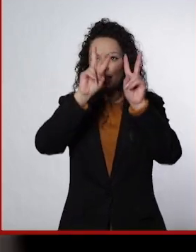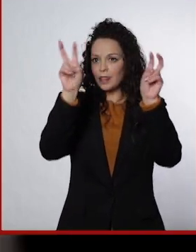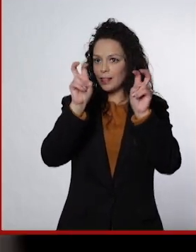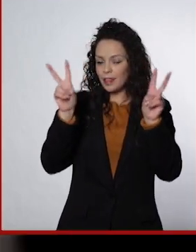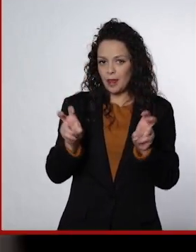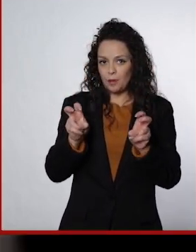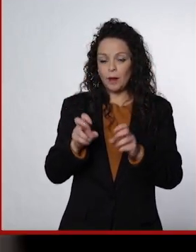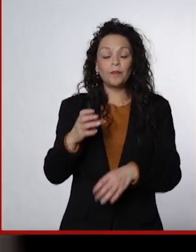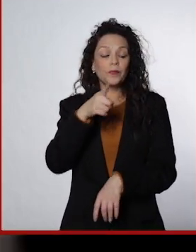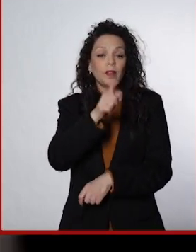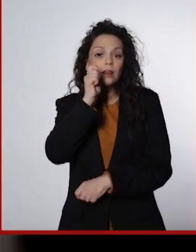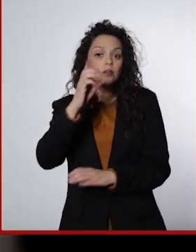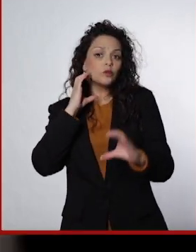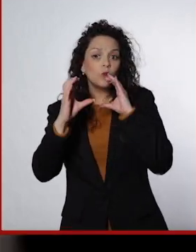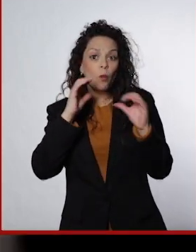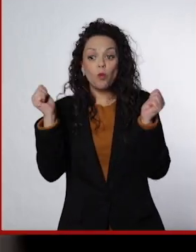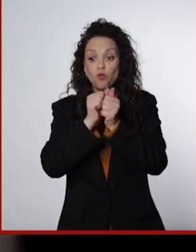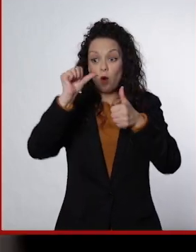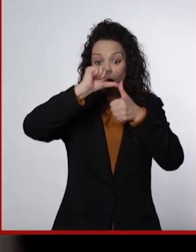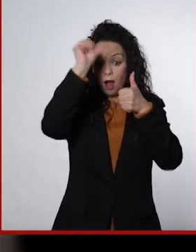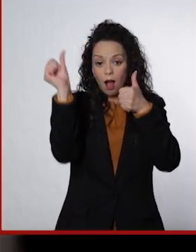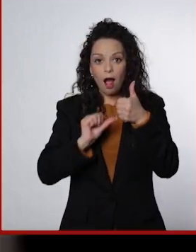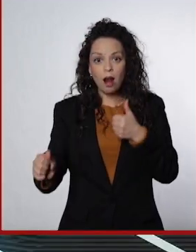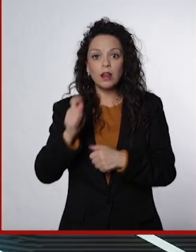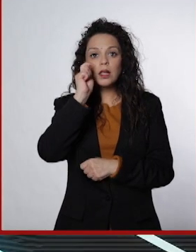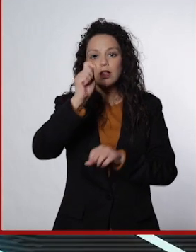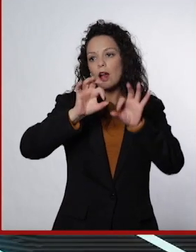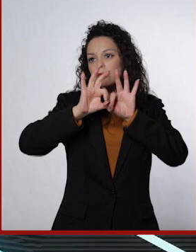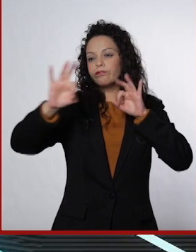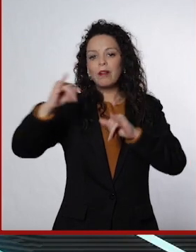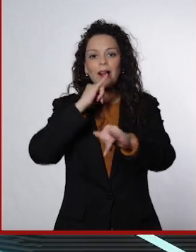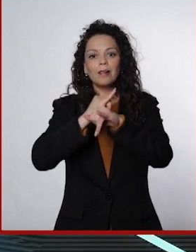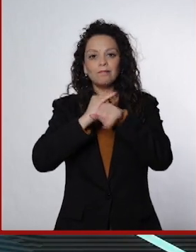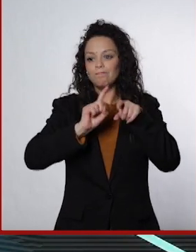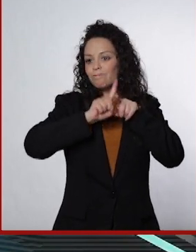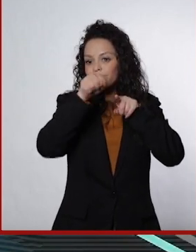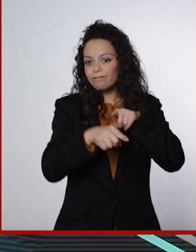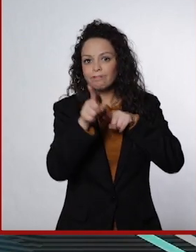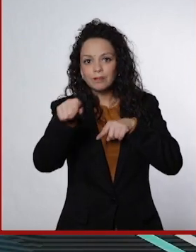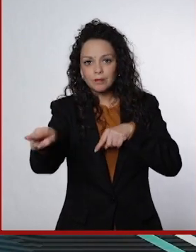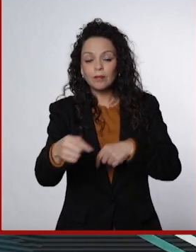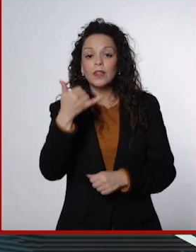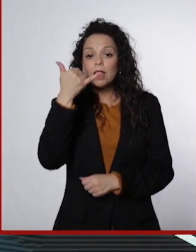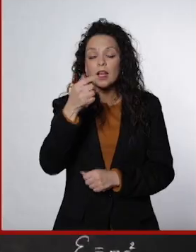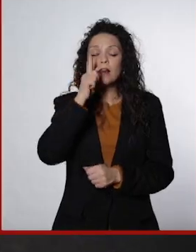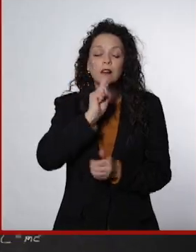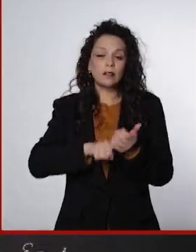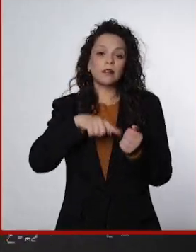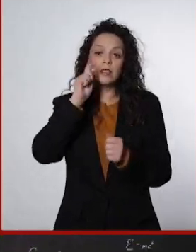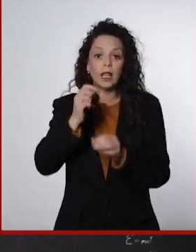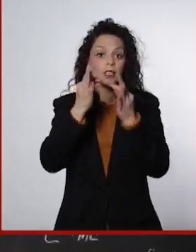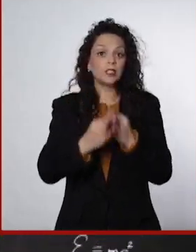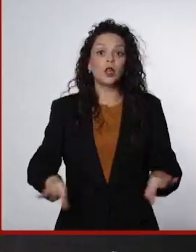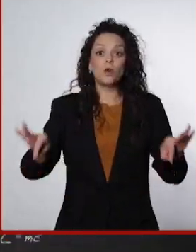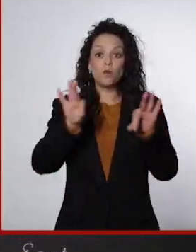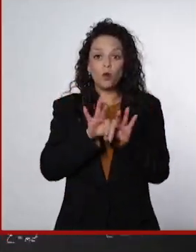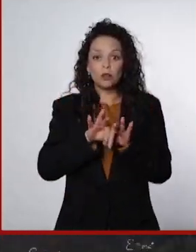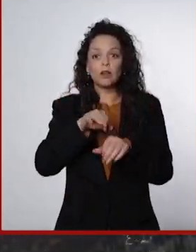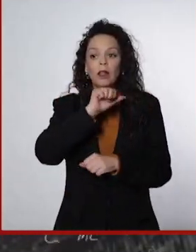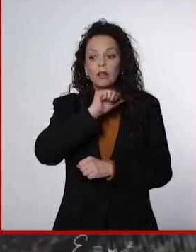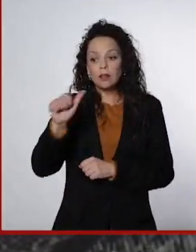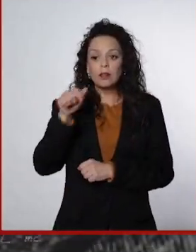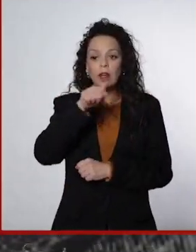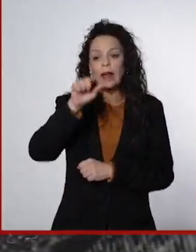El arte en la comunicación con su programa Banda Ancha y en pensamiento matemático una historia de importancia relativa, la teoría de